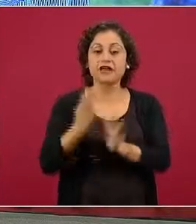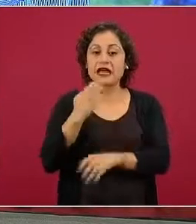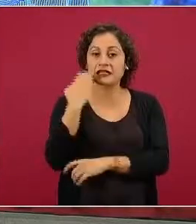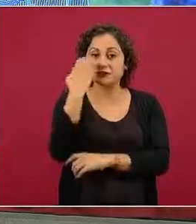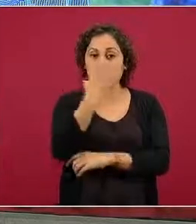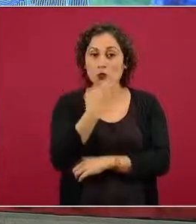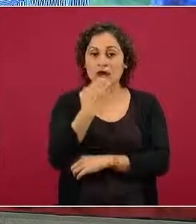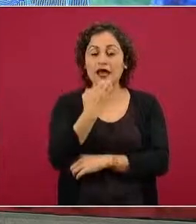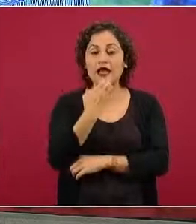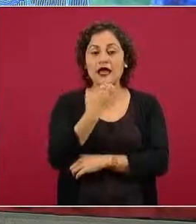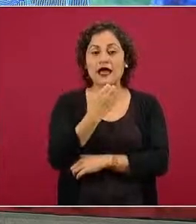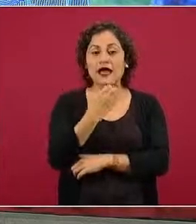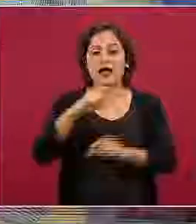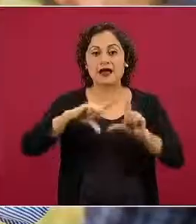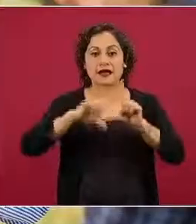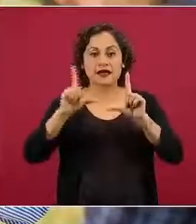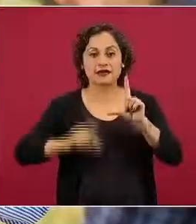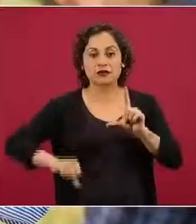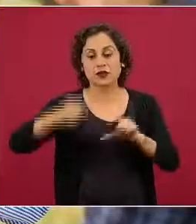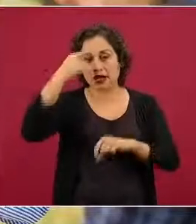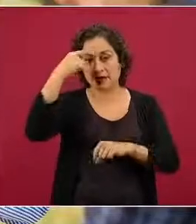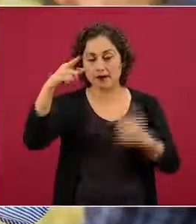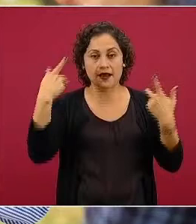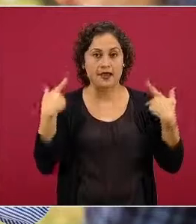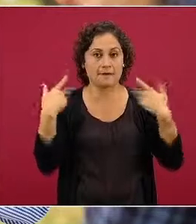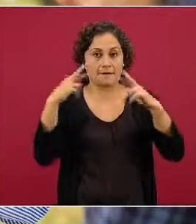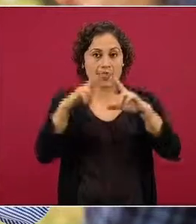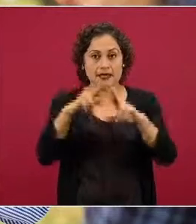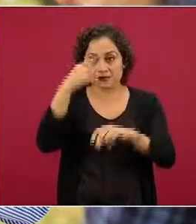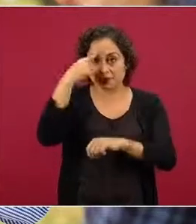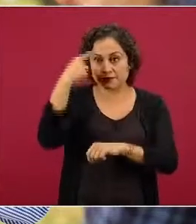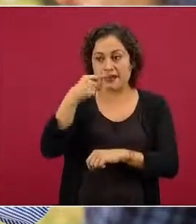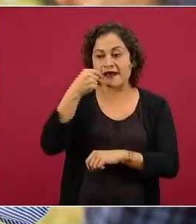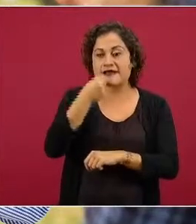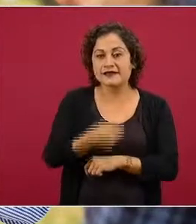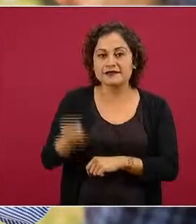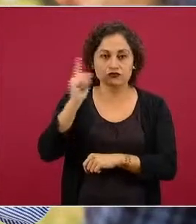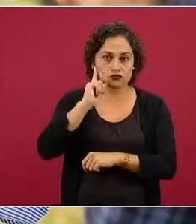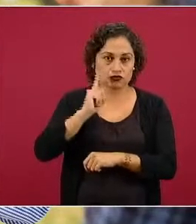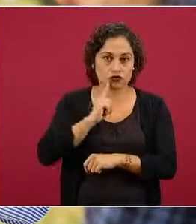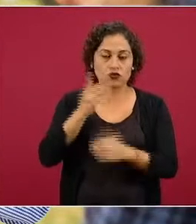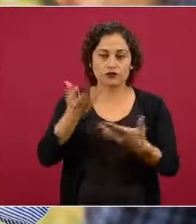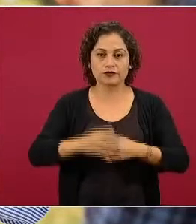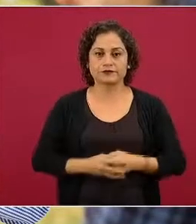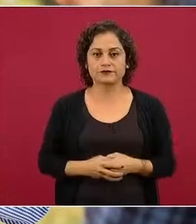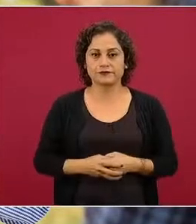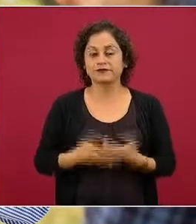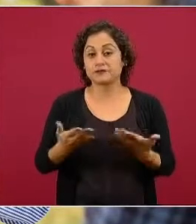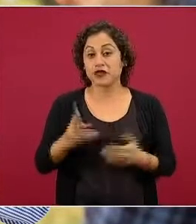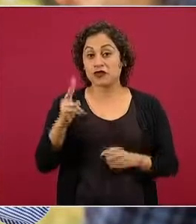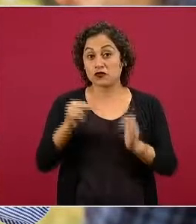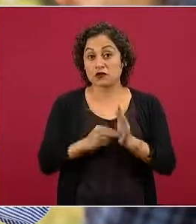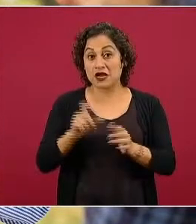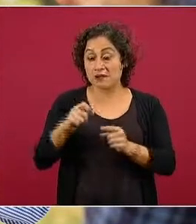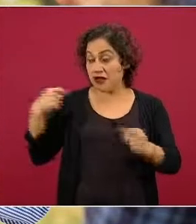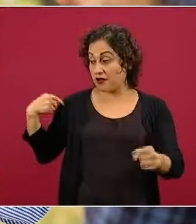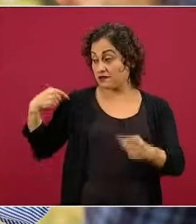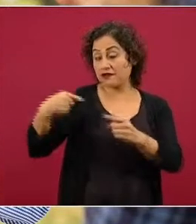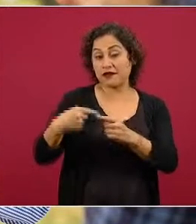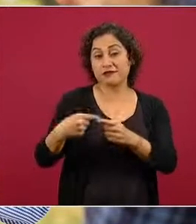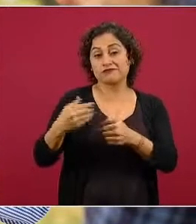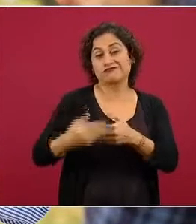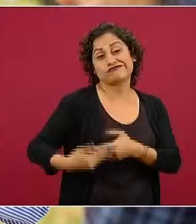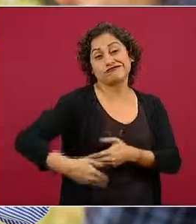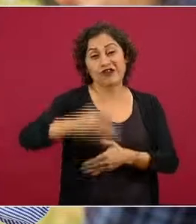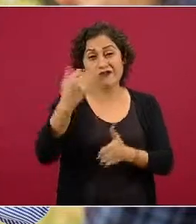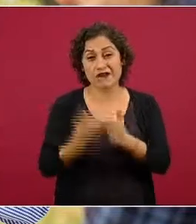para Profesores y Profesoras para Sordos. En 2020 aún falta muchísimo para